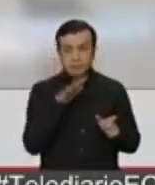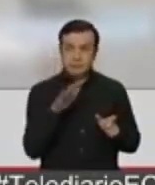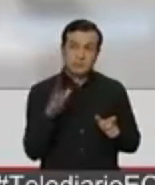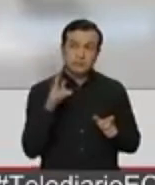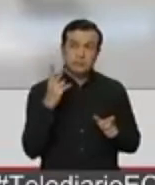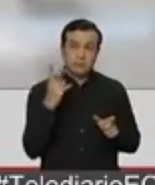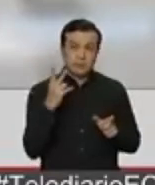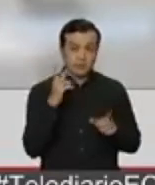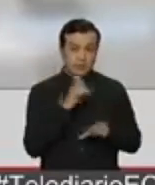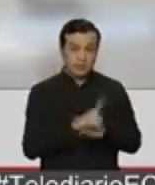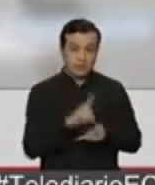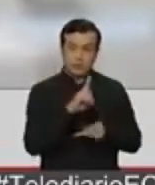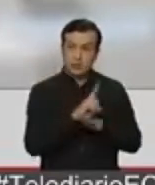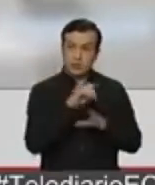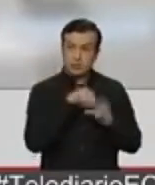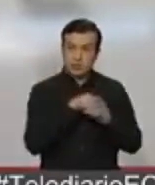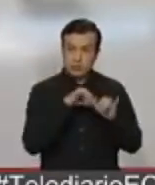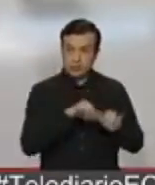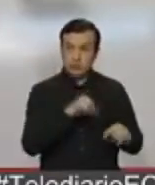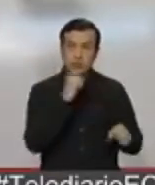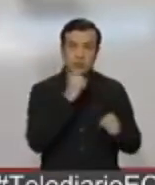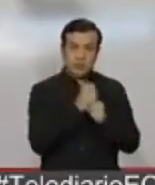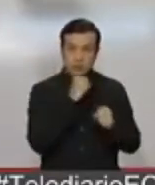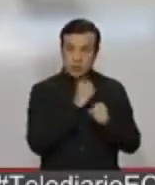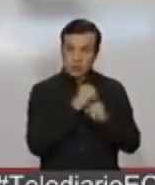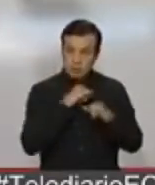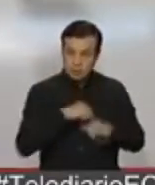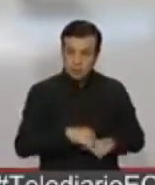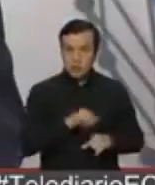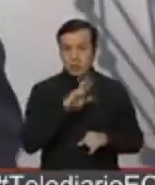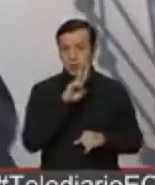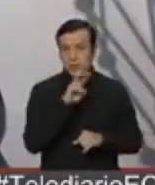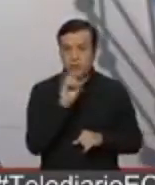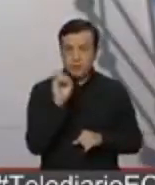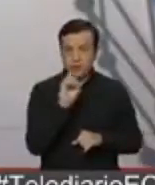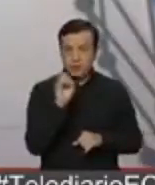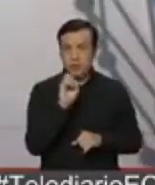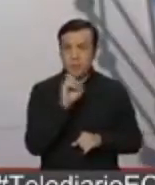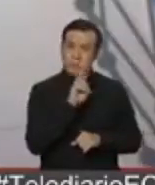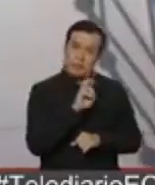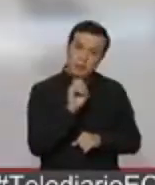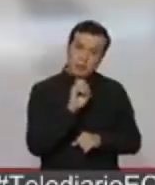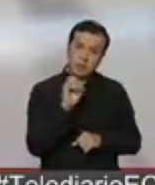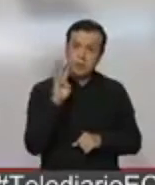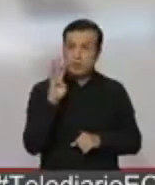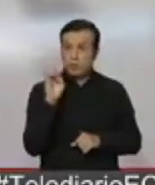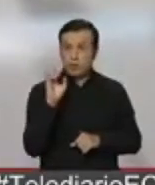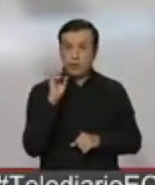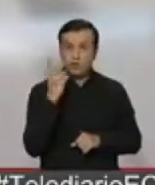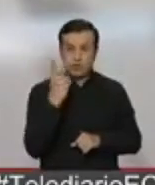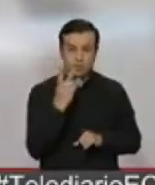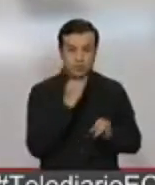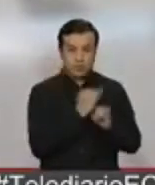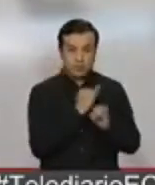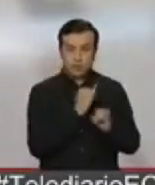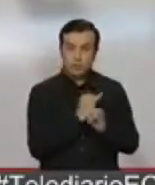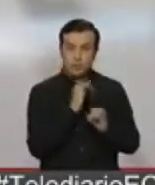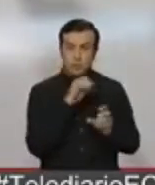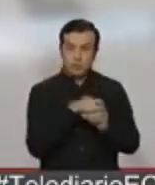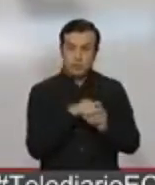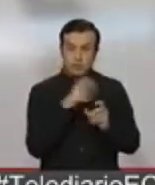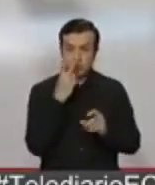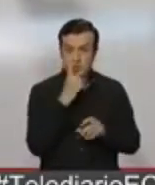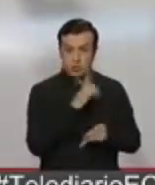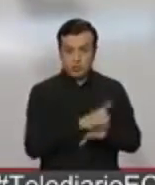direcciones los que los que continuarían es que continuarían entre 20 y 40 en 2020 y 40 que estarían en dos instituciones en dos